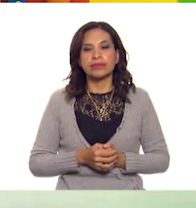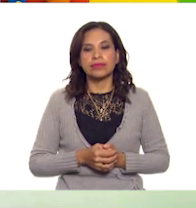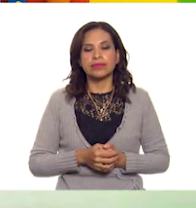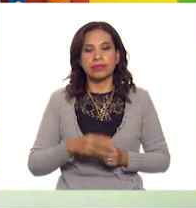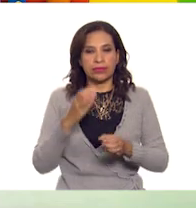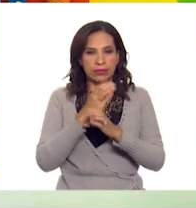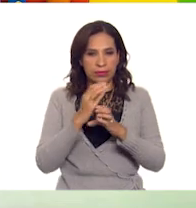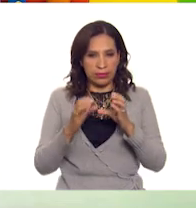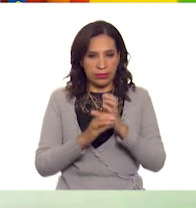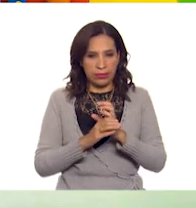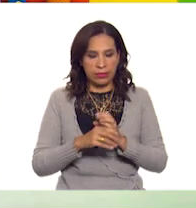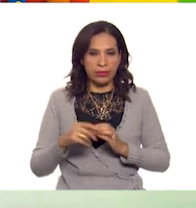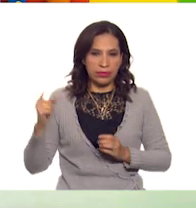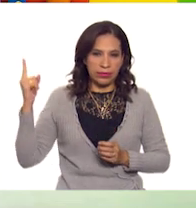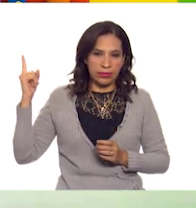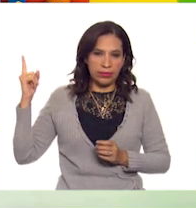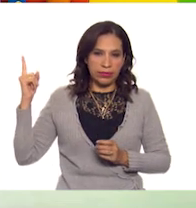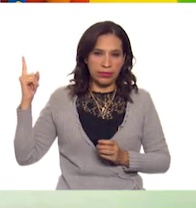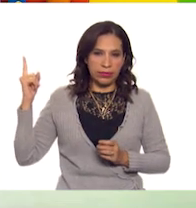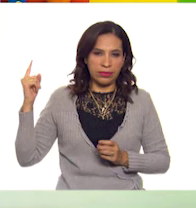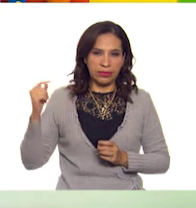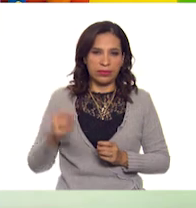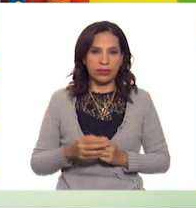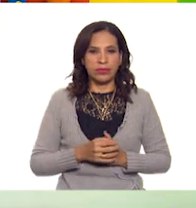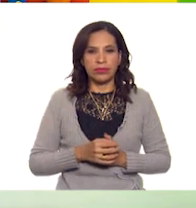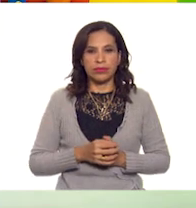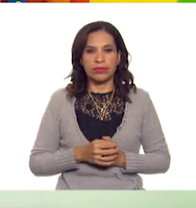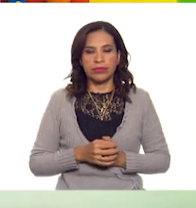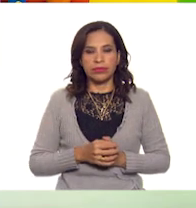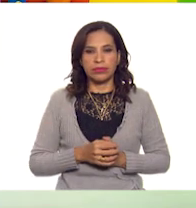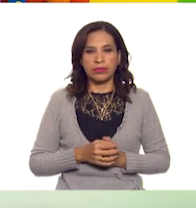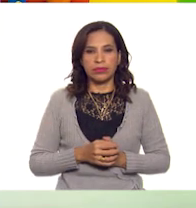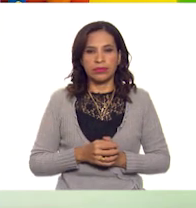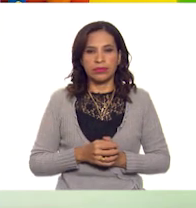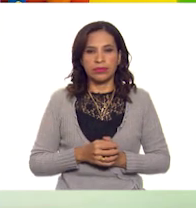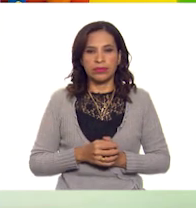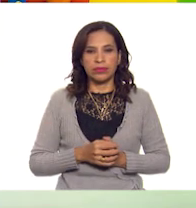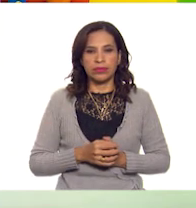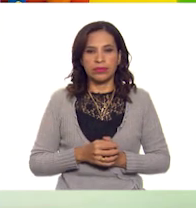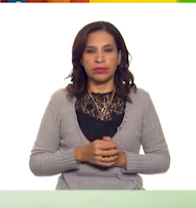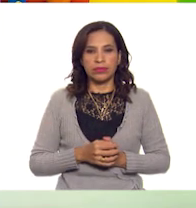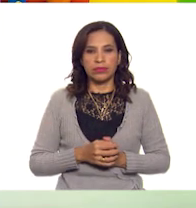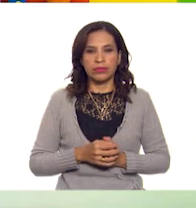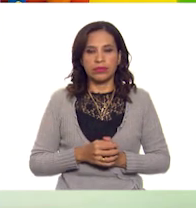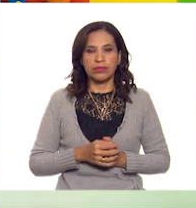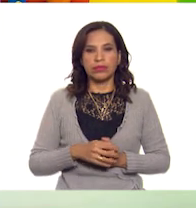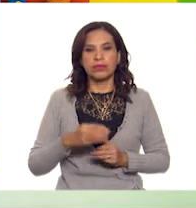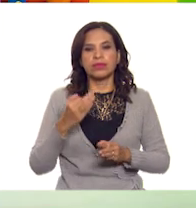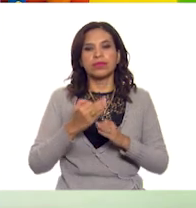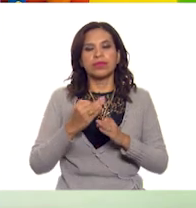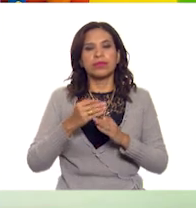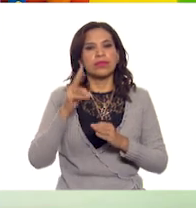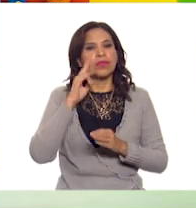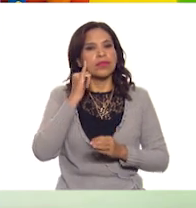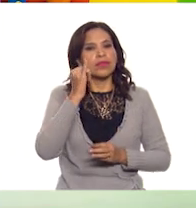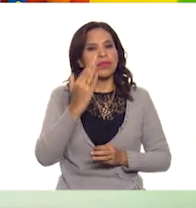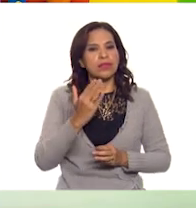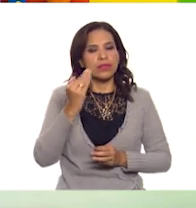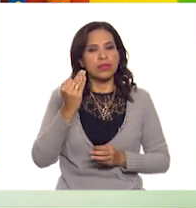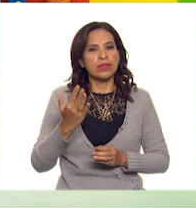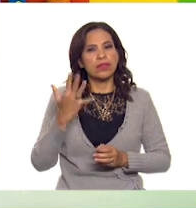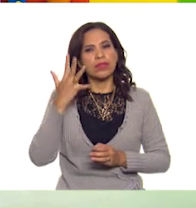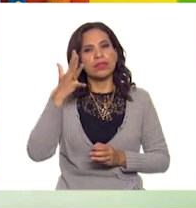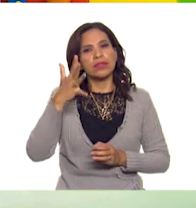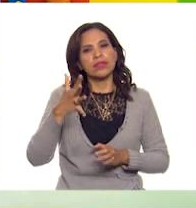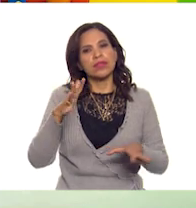estos objetos. Esta mesa mágica. ¡Ay, sí, tiene de todo! Y vamos a poner algunas imágenes de los cambios